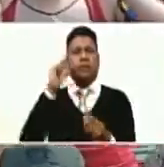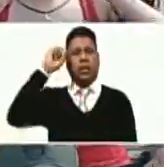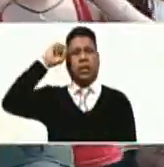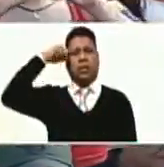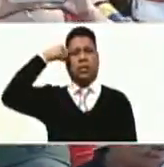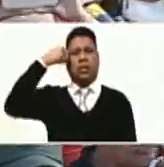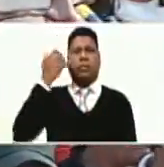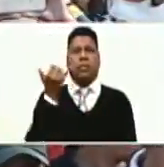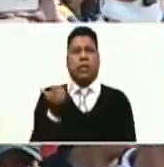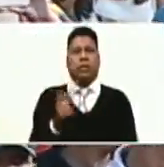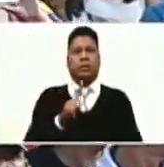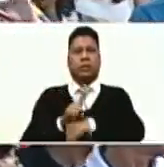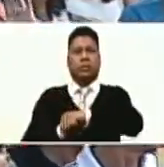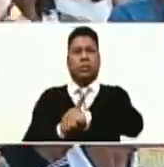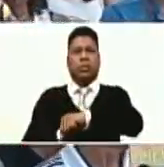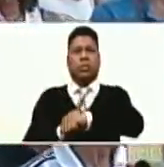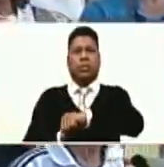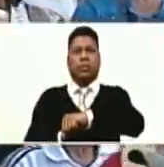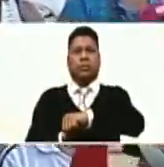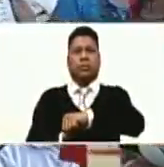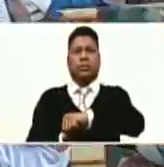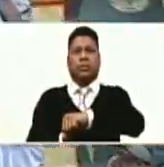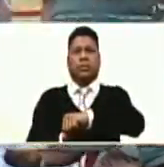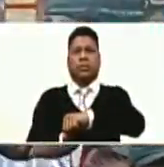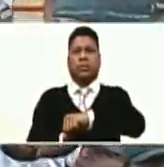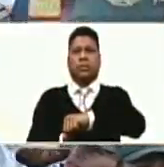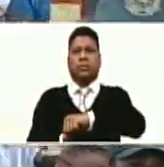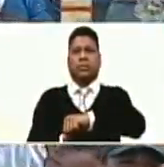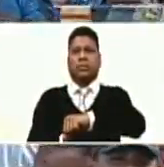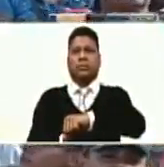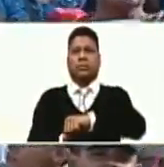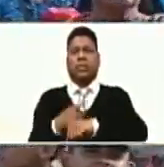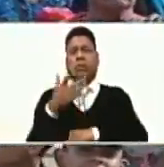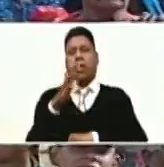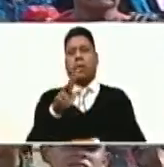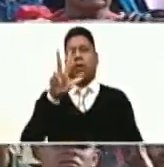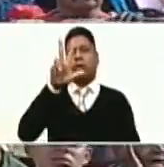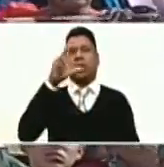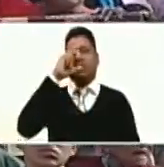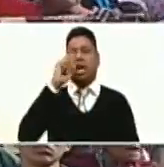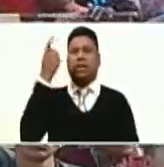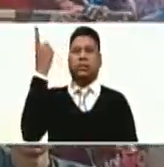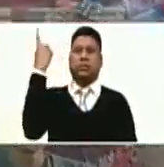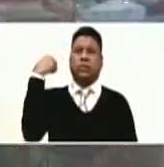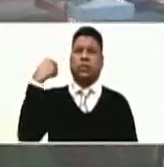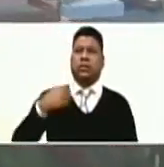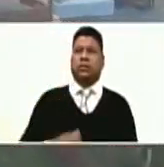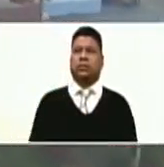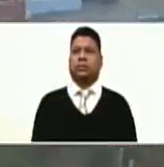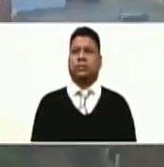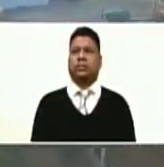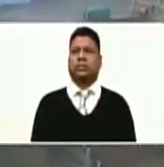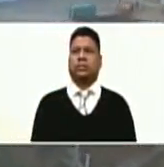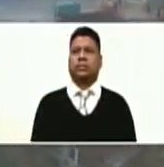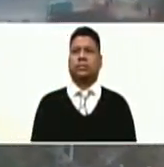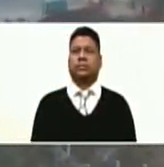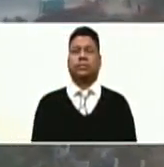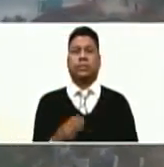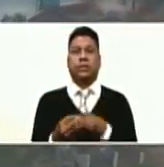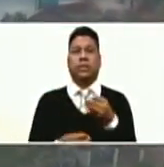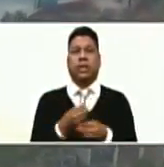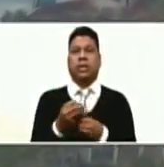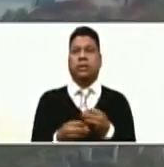este momento aciago que vivió nuestra República hace 3 años y en la cual se marcó sin lugar a dudas un